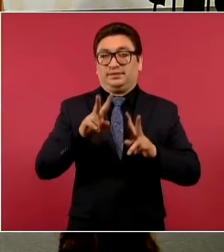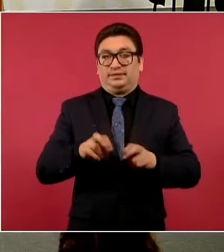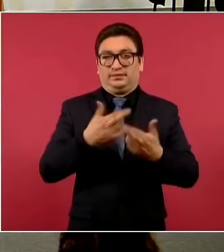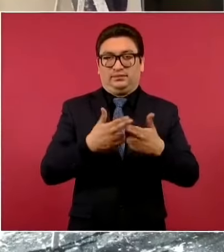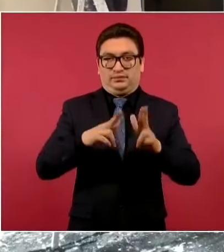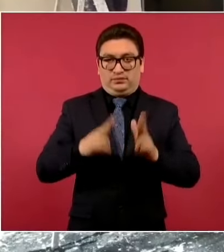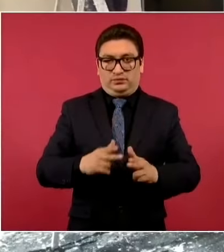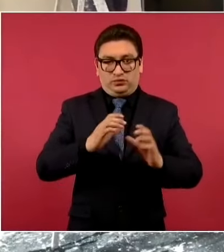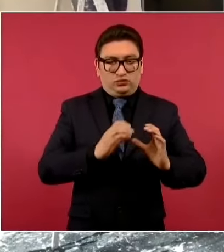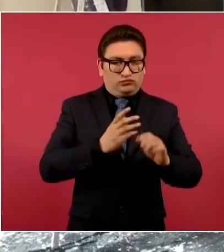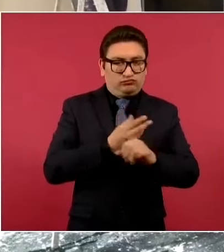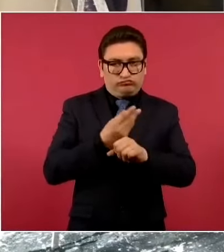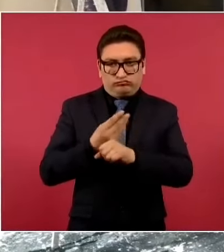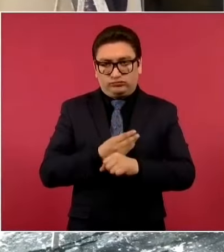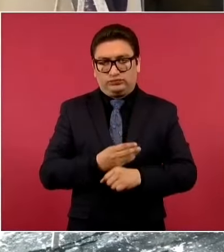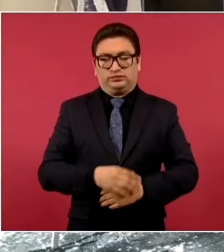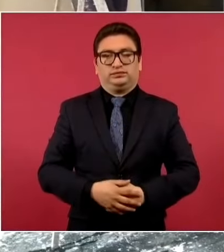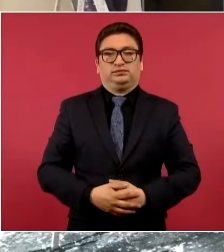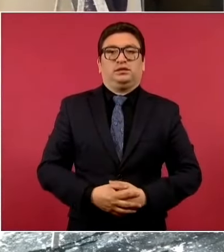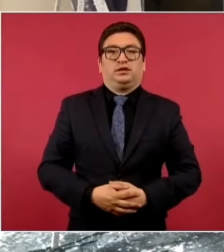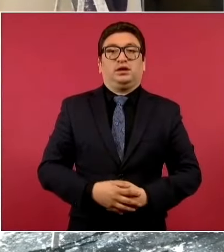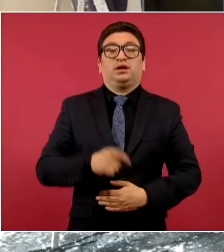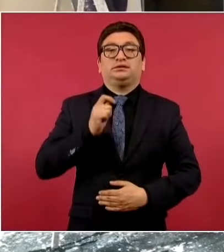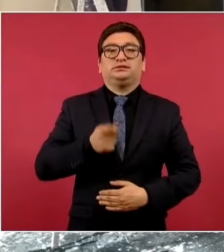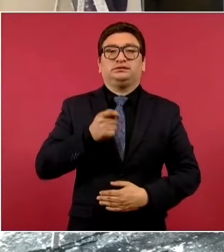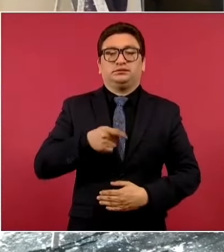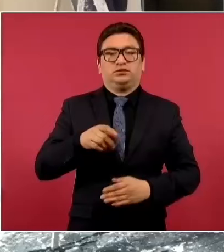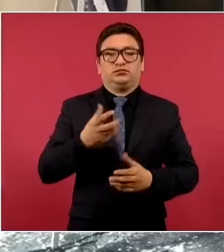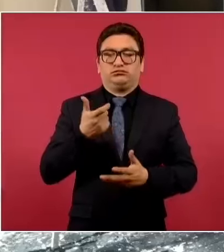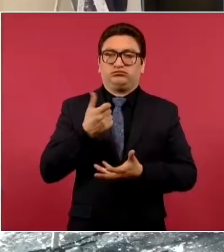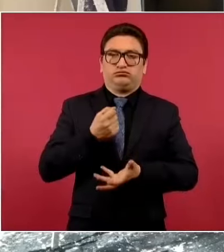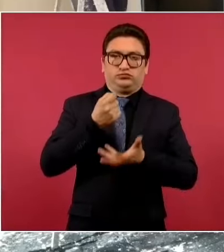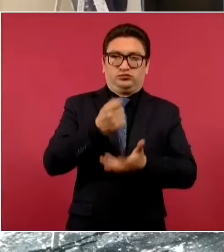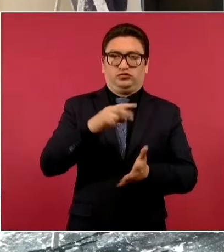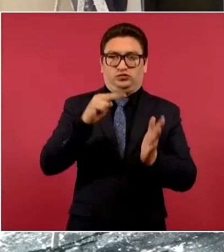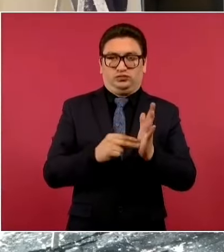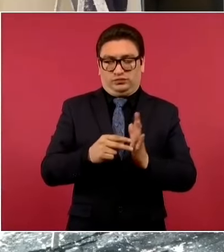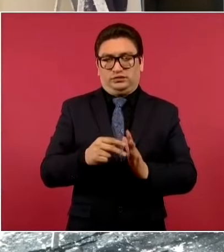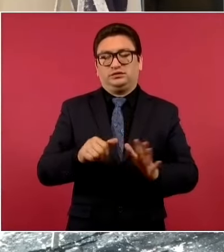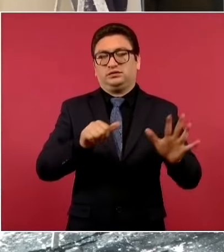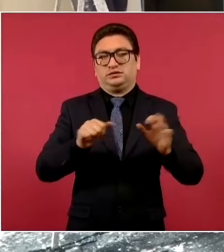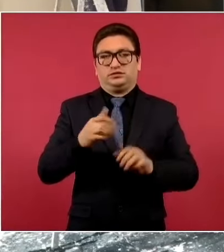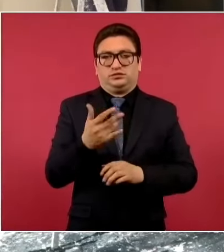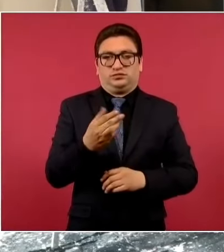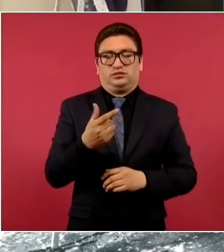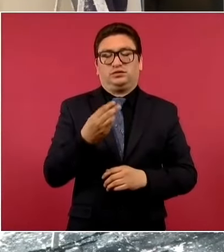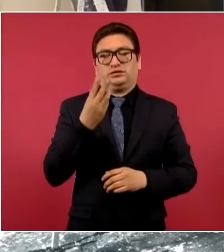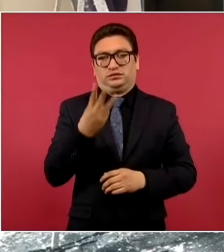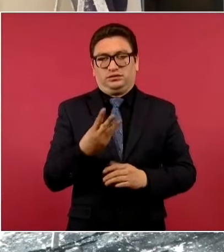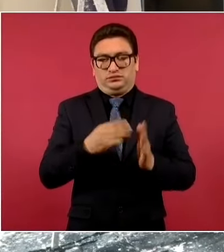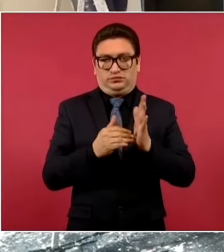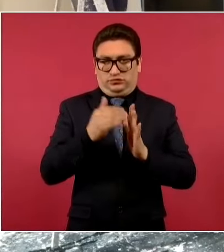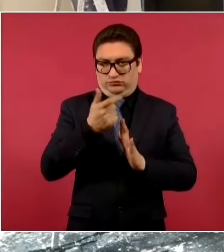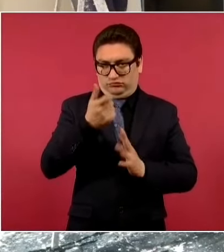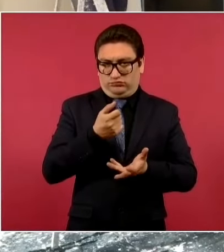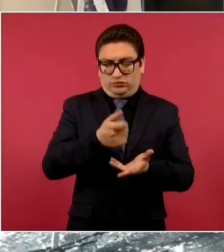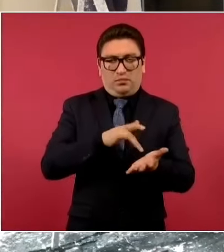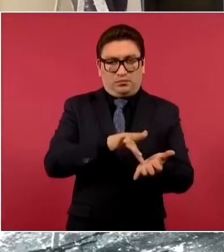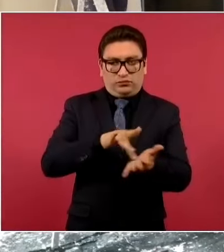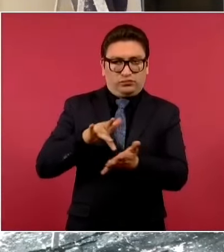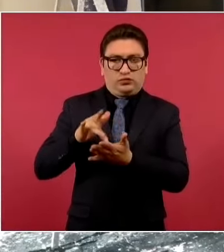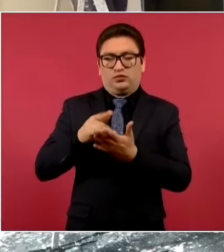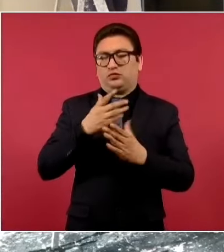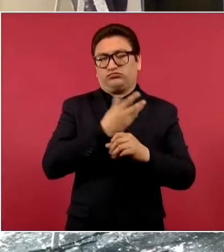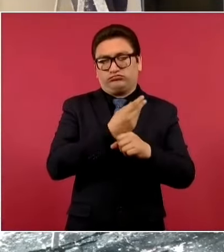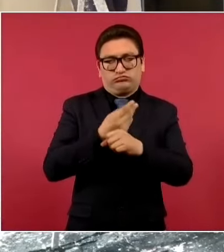rehabilitación, mantenimiento y conservación, se ejerció un presupuesto de 2.653 millones de pesos en diferentes